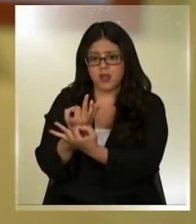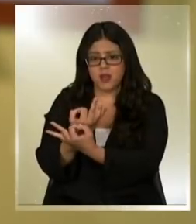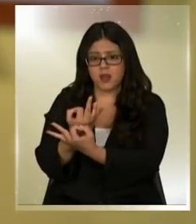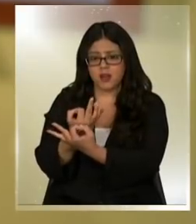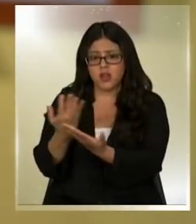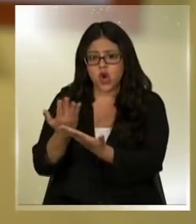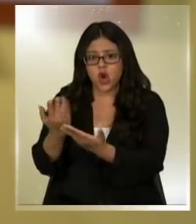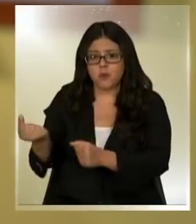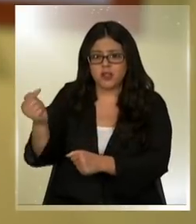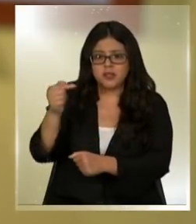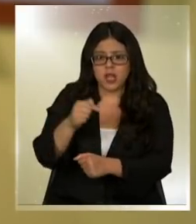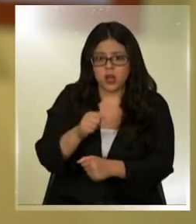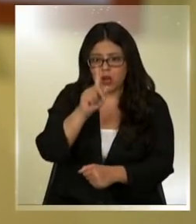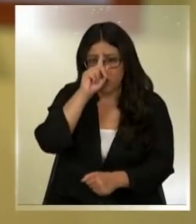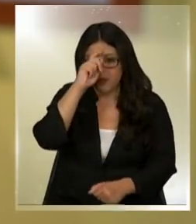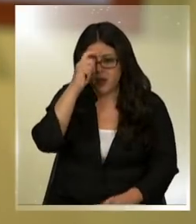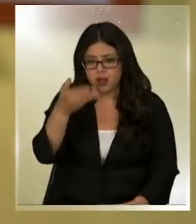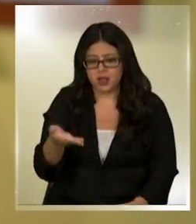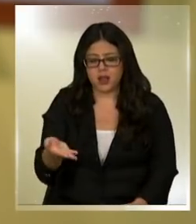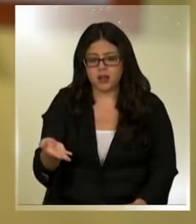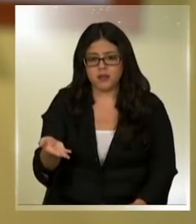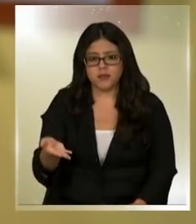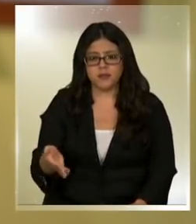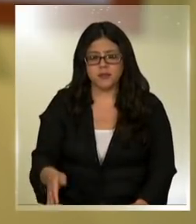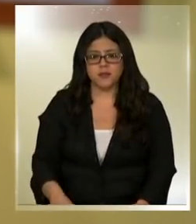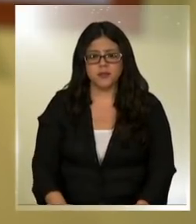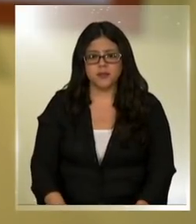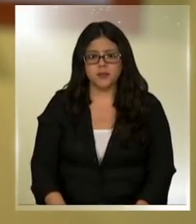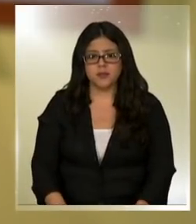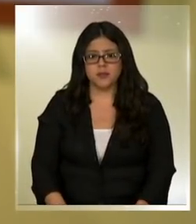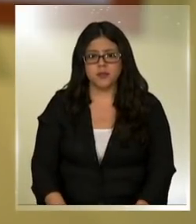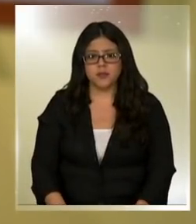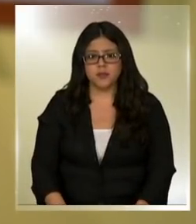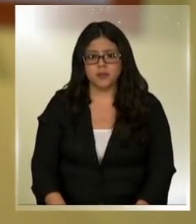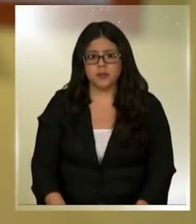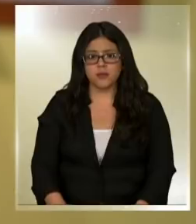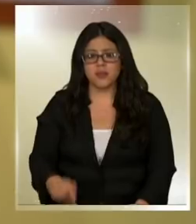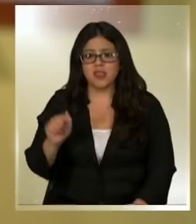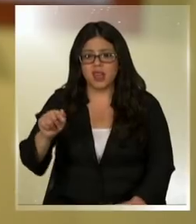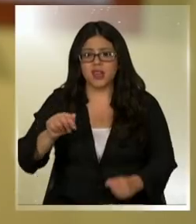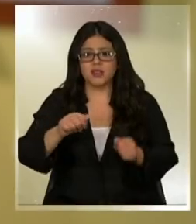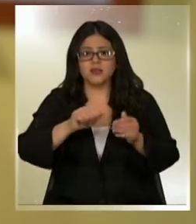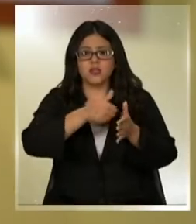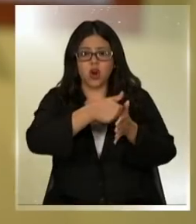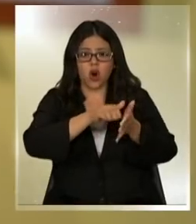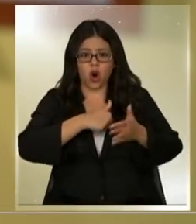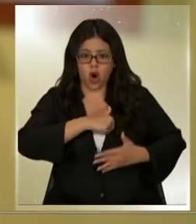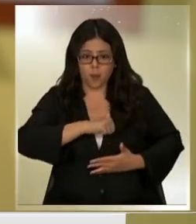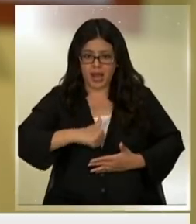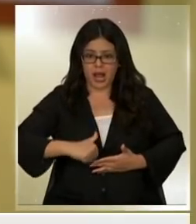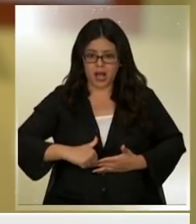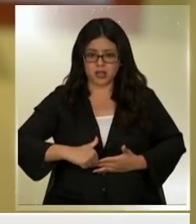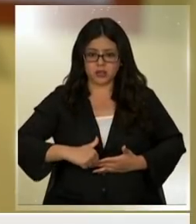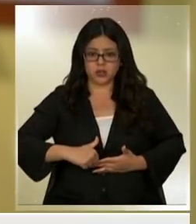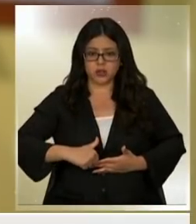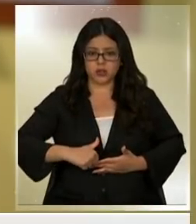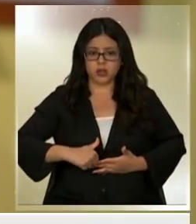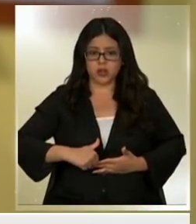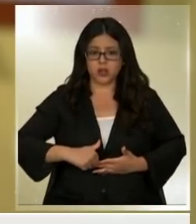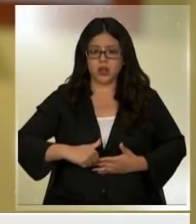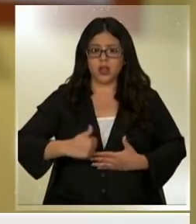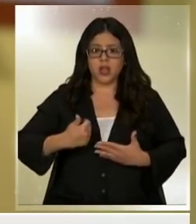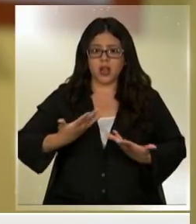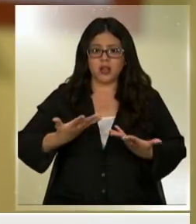llegó Nachito, que lo estaban operando a corazón abierto y le dio un